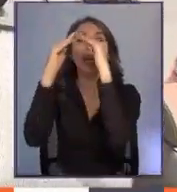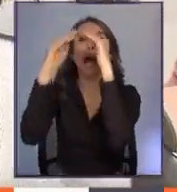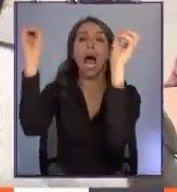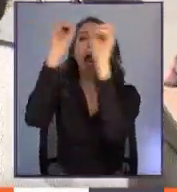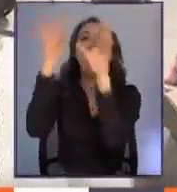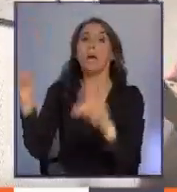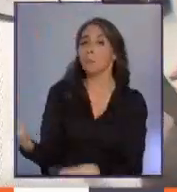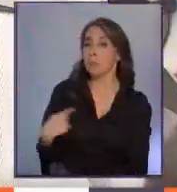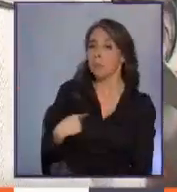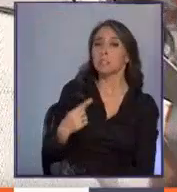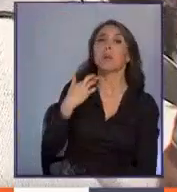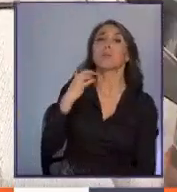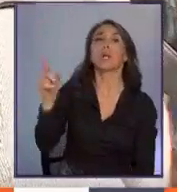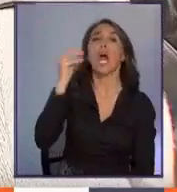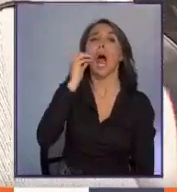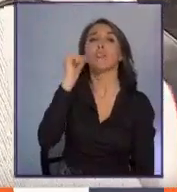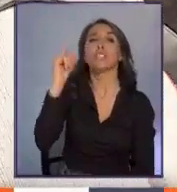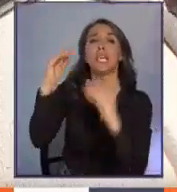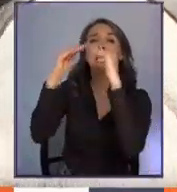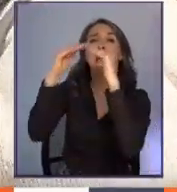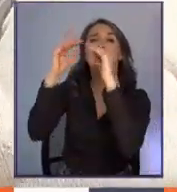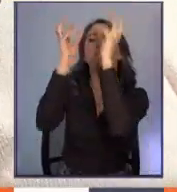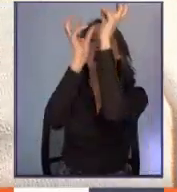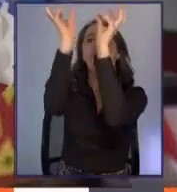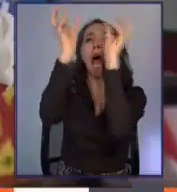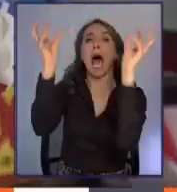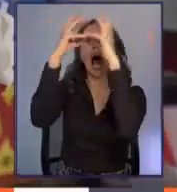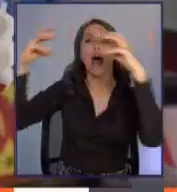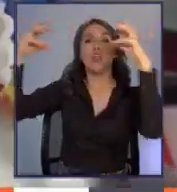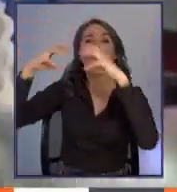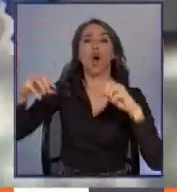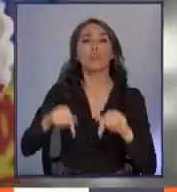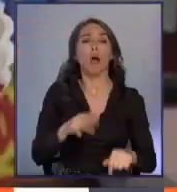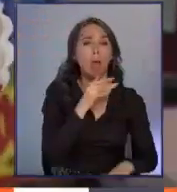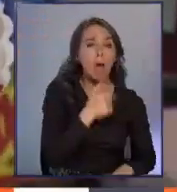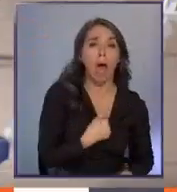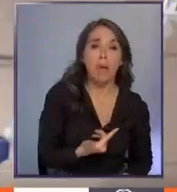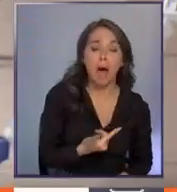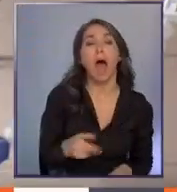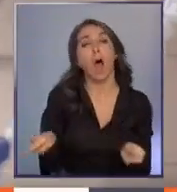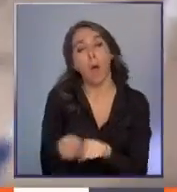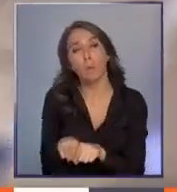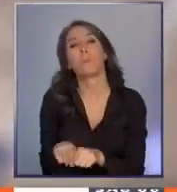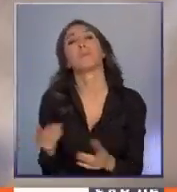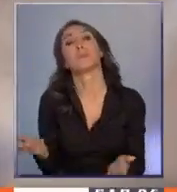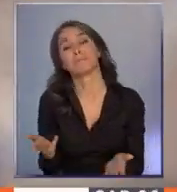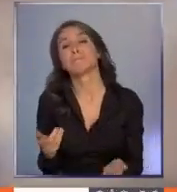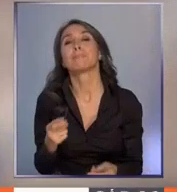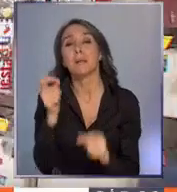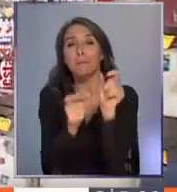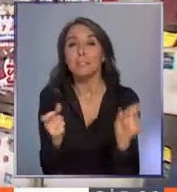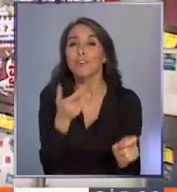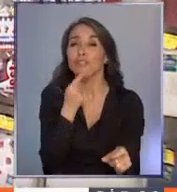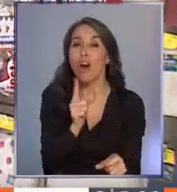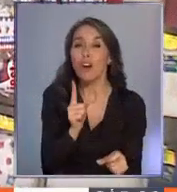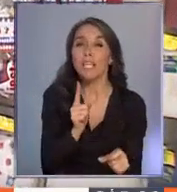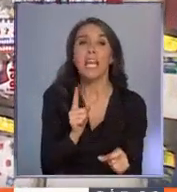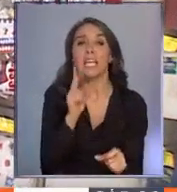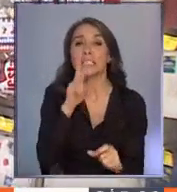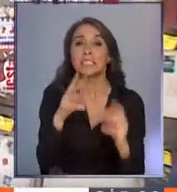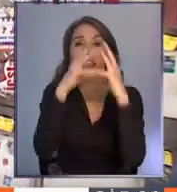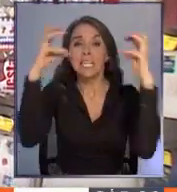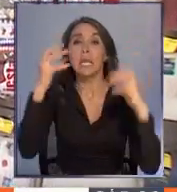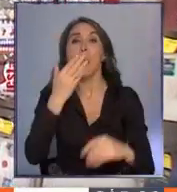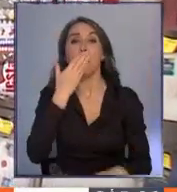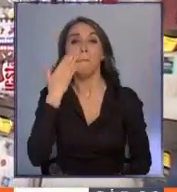no? Por eso, nada más. Sí, nada más. No hay que buscar excusas, nadie quiere quedarse fuera. El blanco, azul y rojo